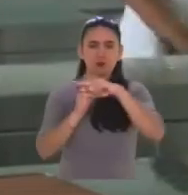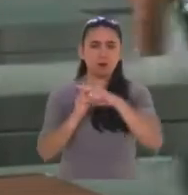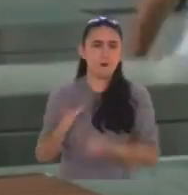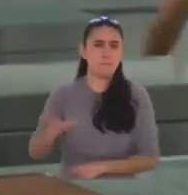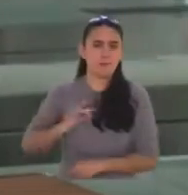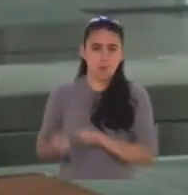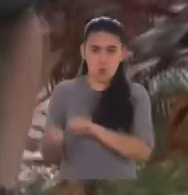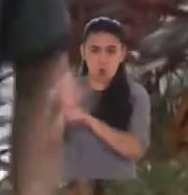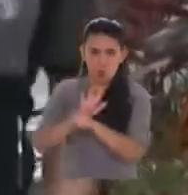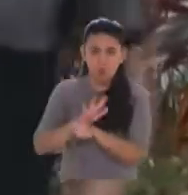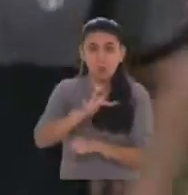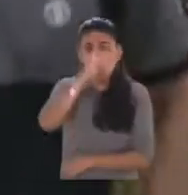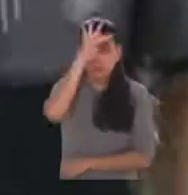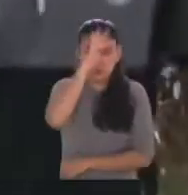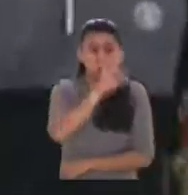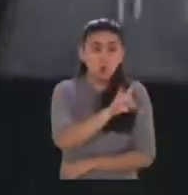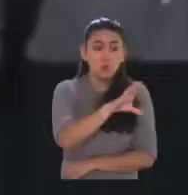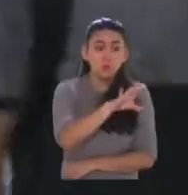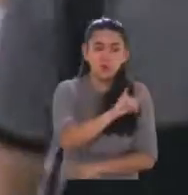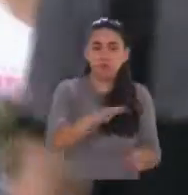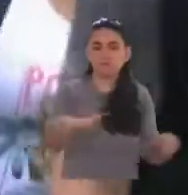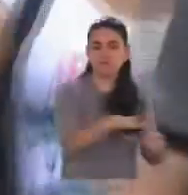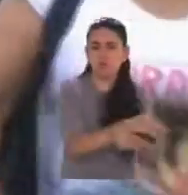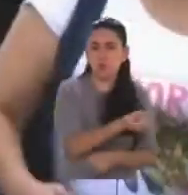y las UCI tienen una ocupación del